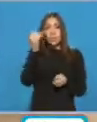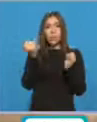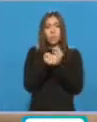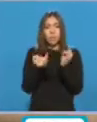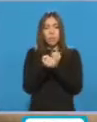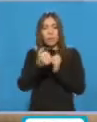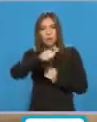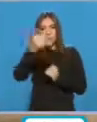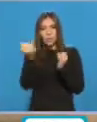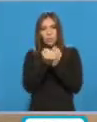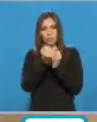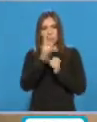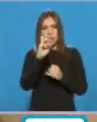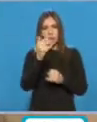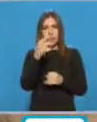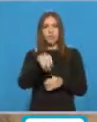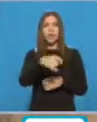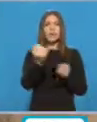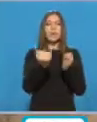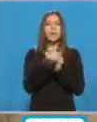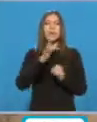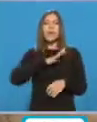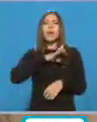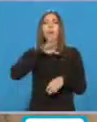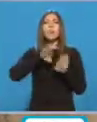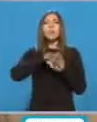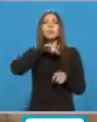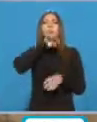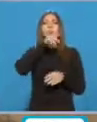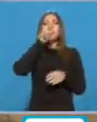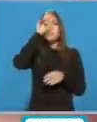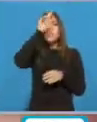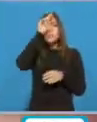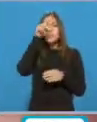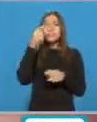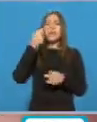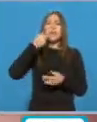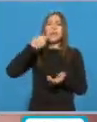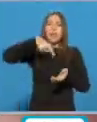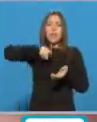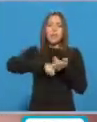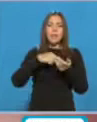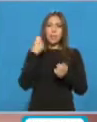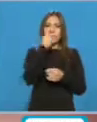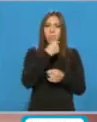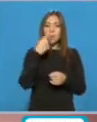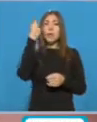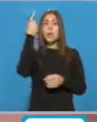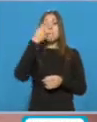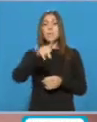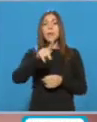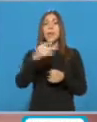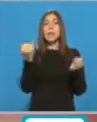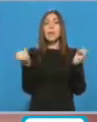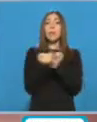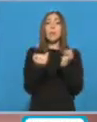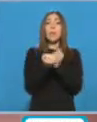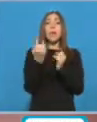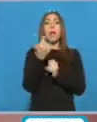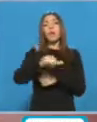cualquier ser vivo, tienen bacterias en la boca. Sí. Sin embargo, no en la misma cantidad que el dragón de